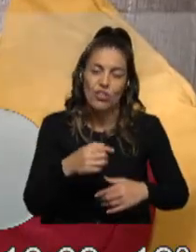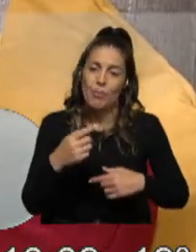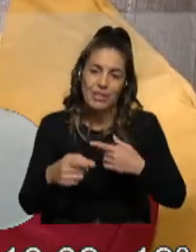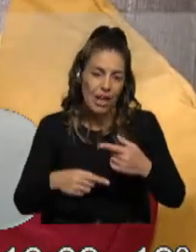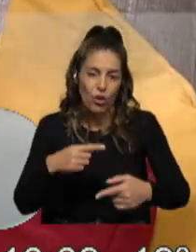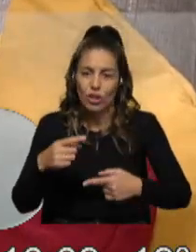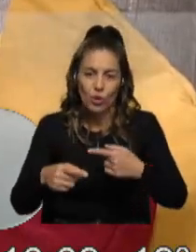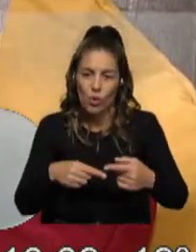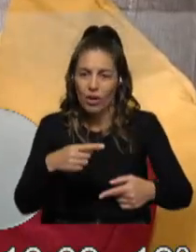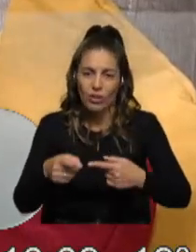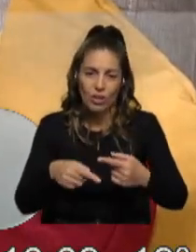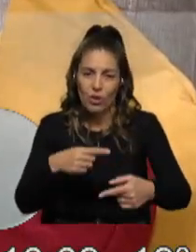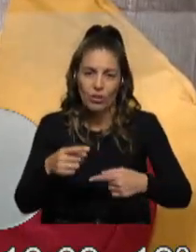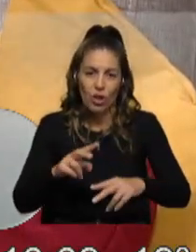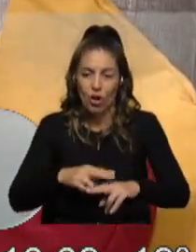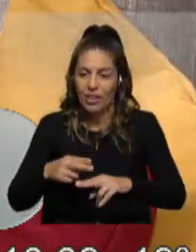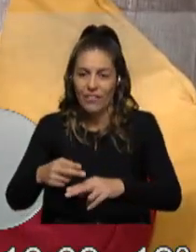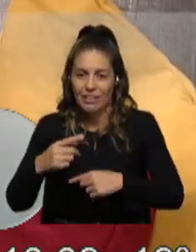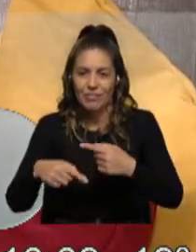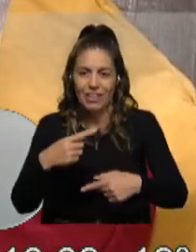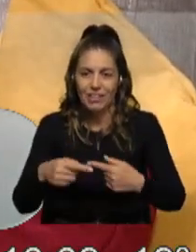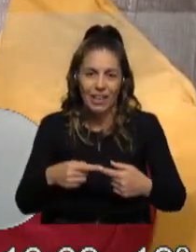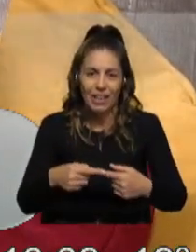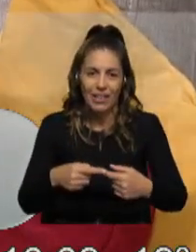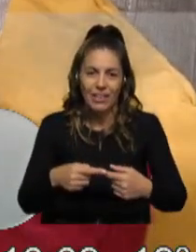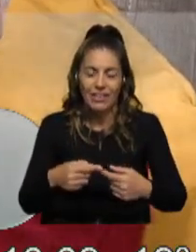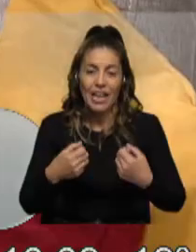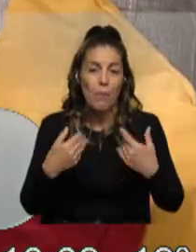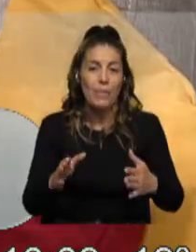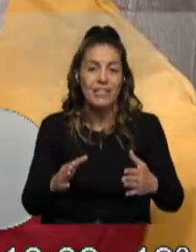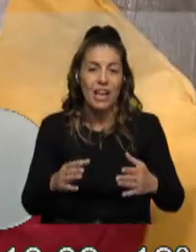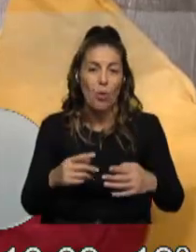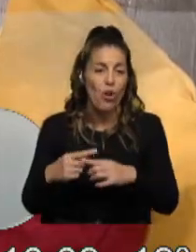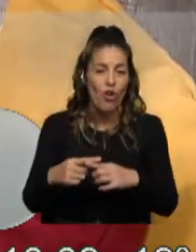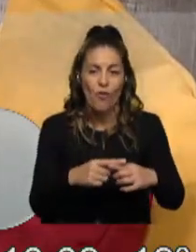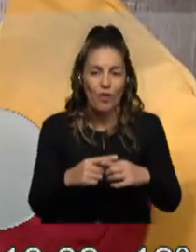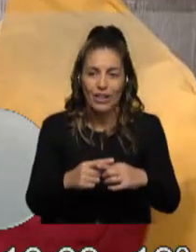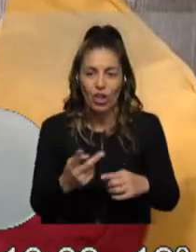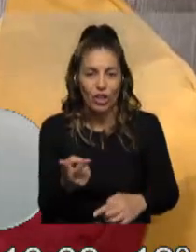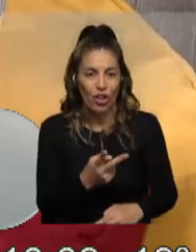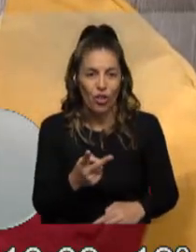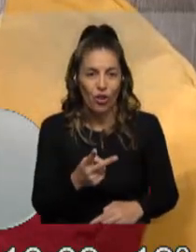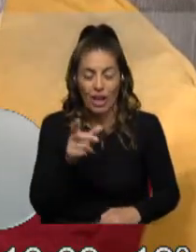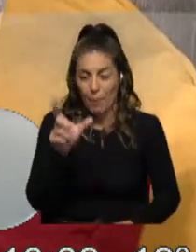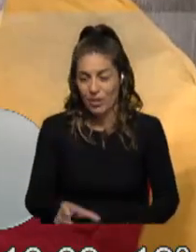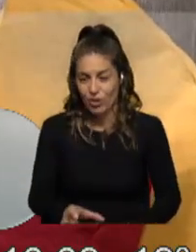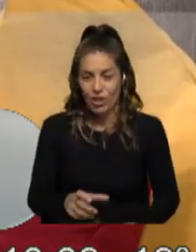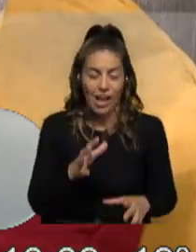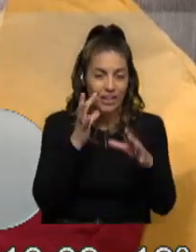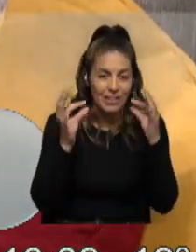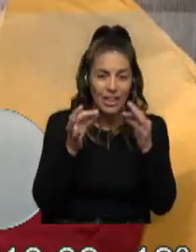que en realidad hasta parece personal. Claro. A ver, y en realidad, después la otra forma que nosotros tenemos o que se